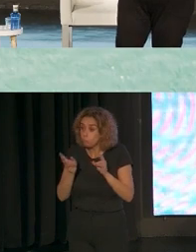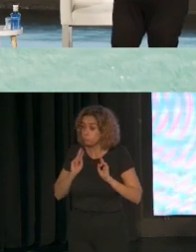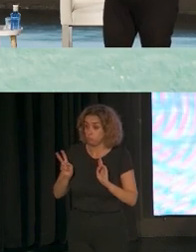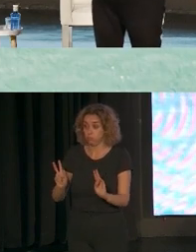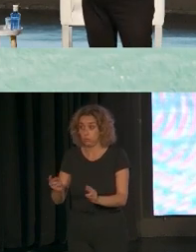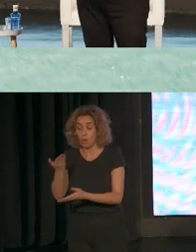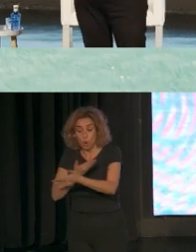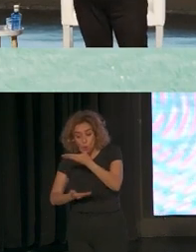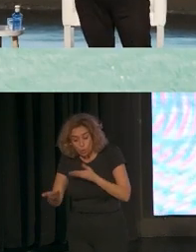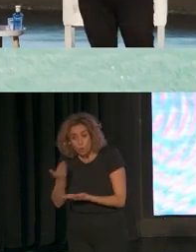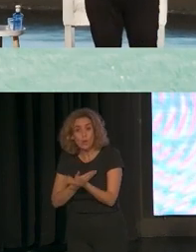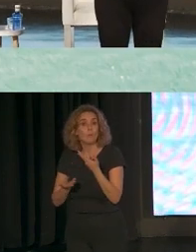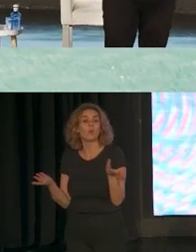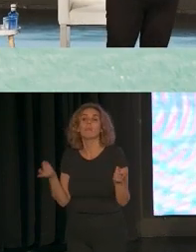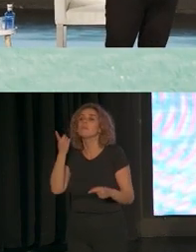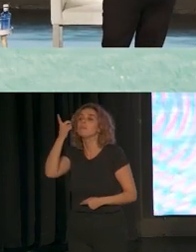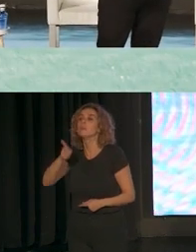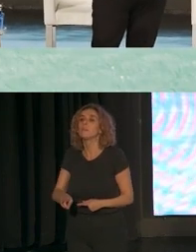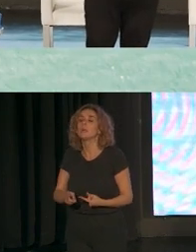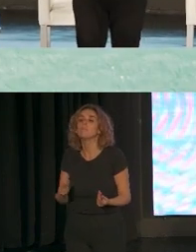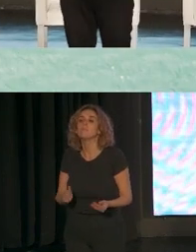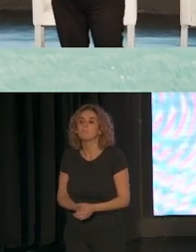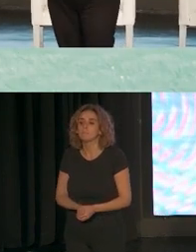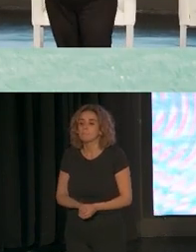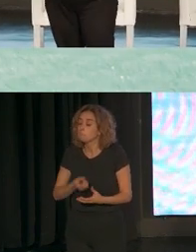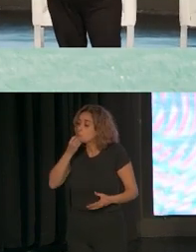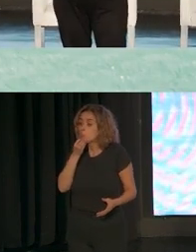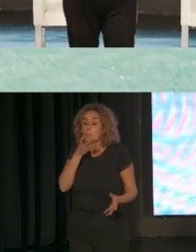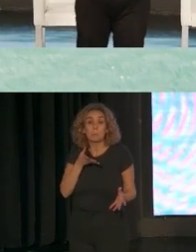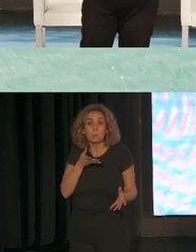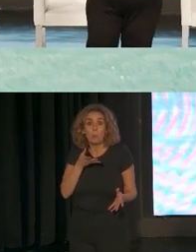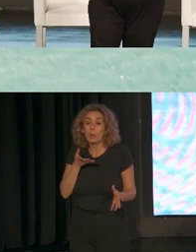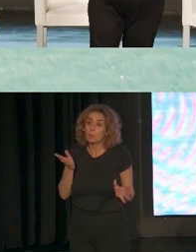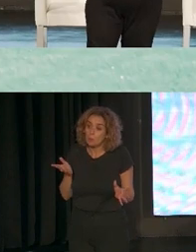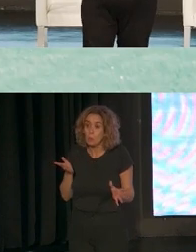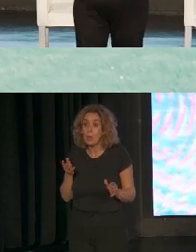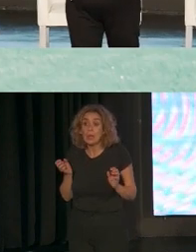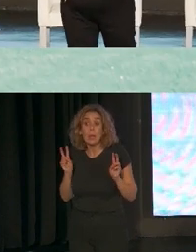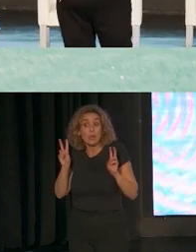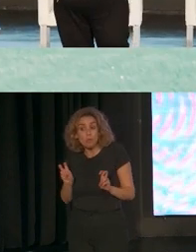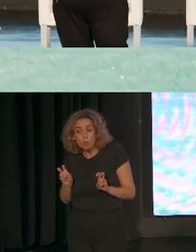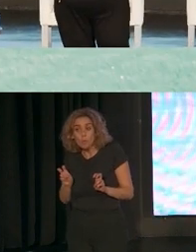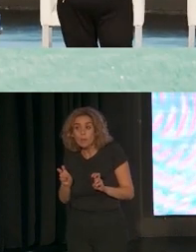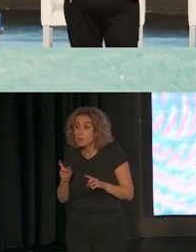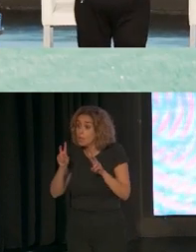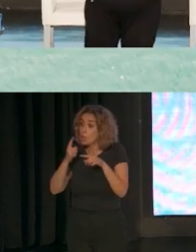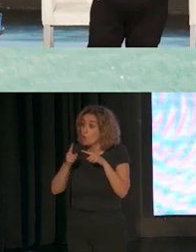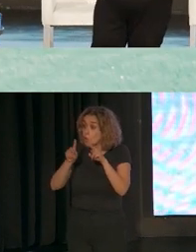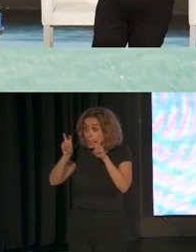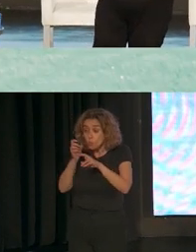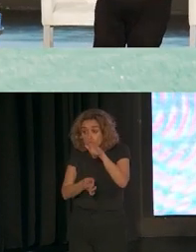la colaboración y además también Bueno pues llama también a la innovación y a que ocurran cosas